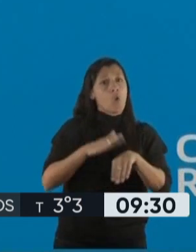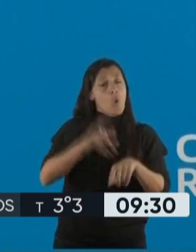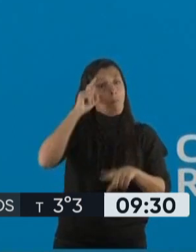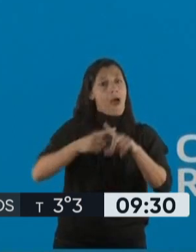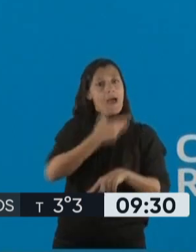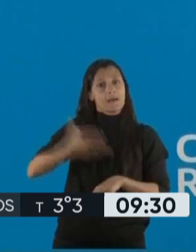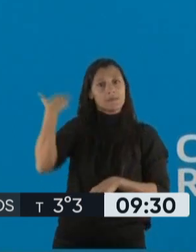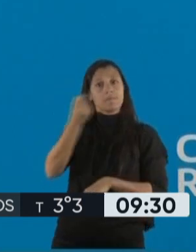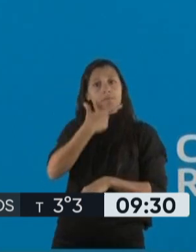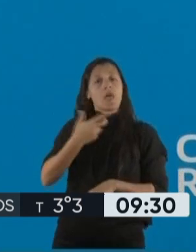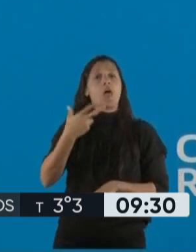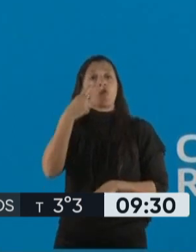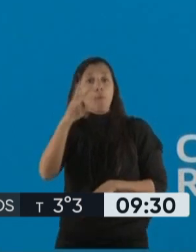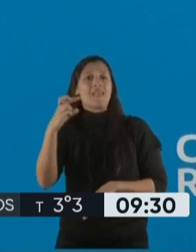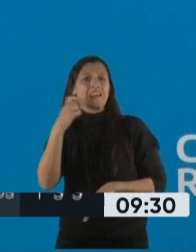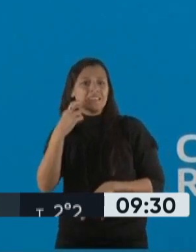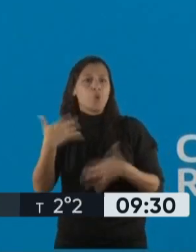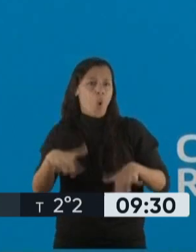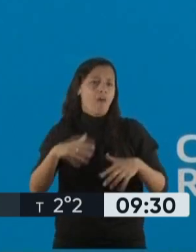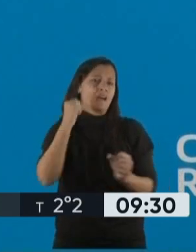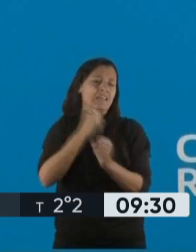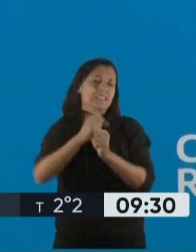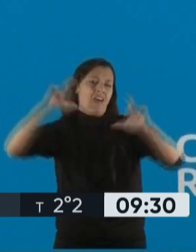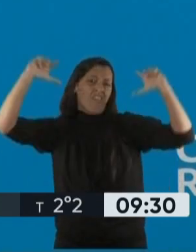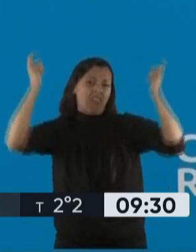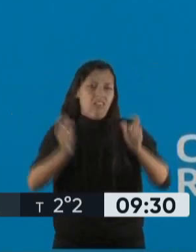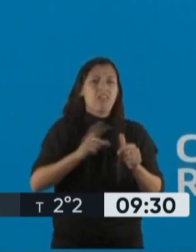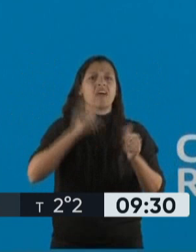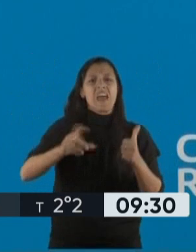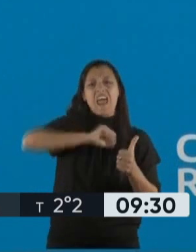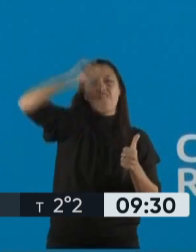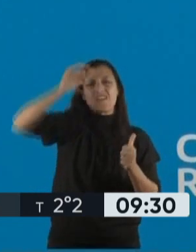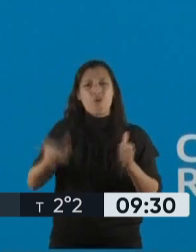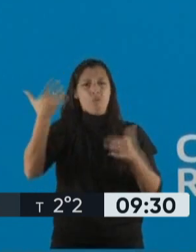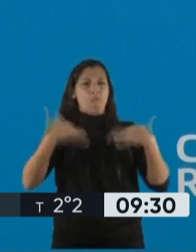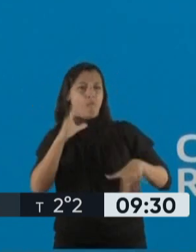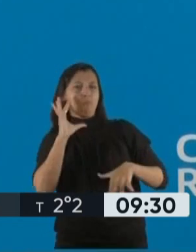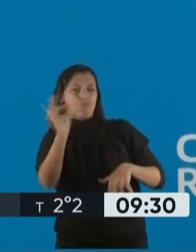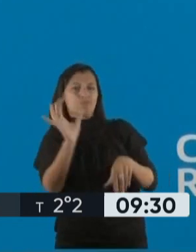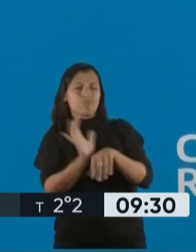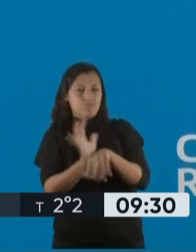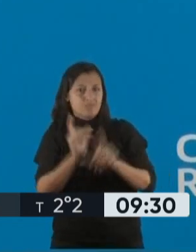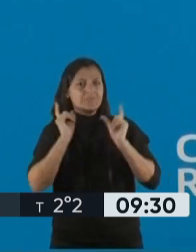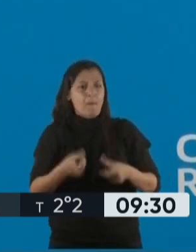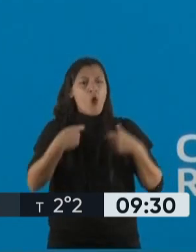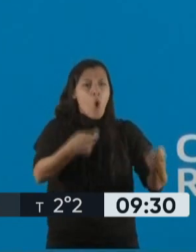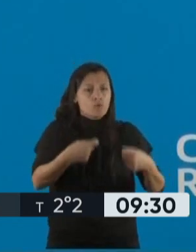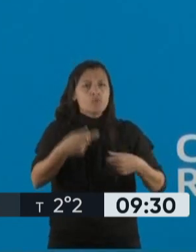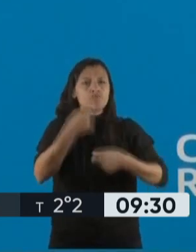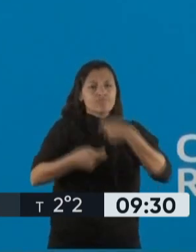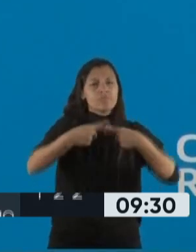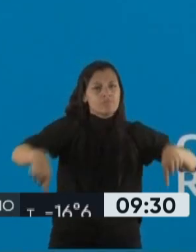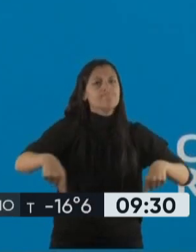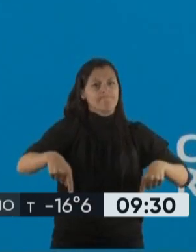en el 2019, con una tasa de desempleo altísima, una tasa de inflación altísima, con baja de consumo y baja de